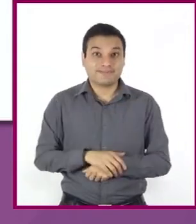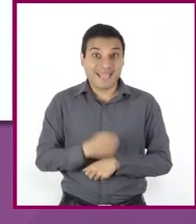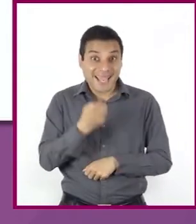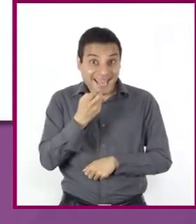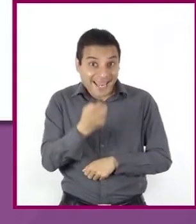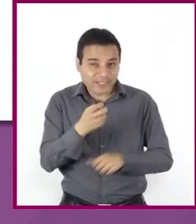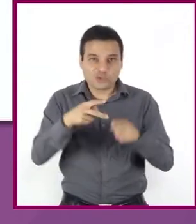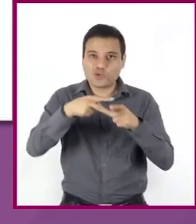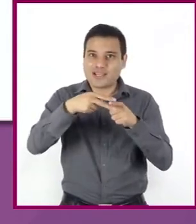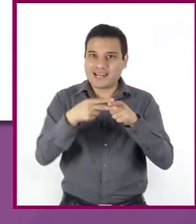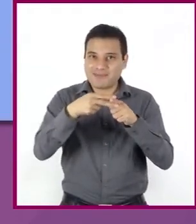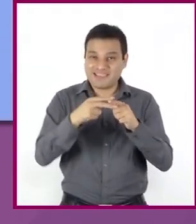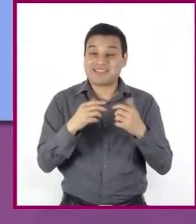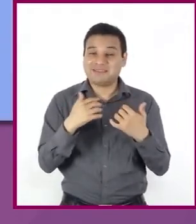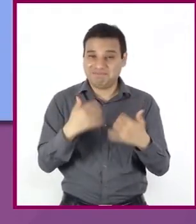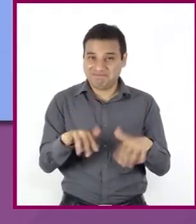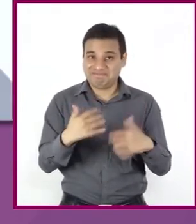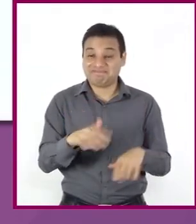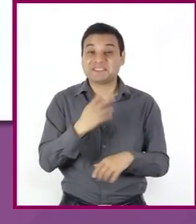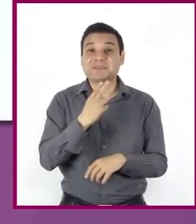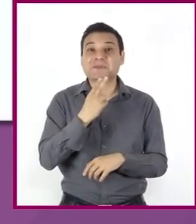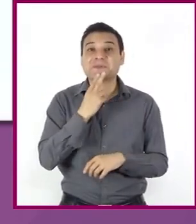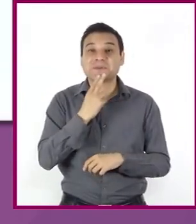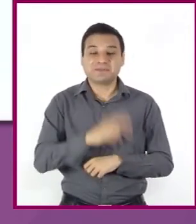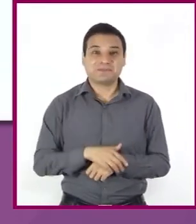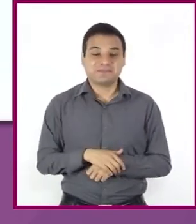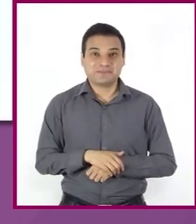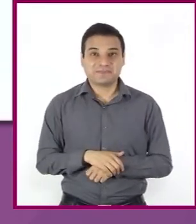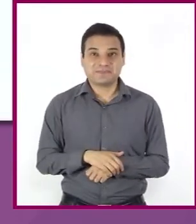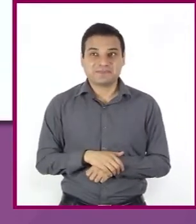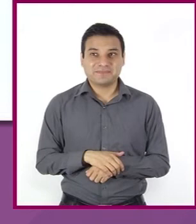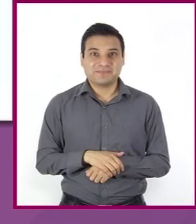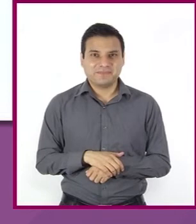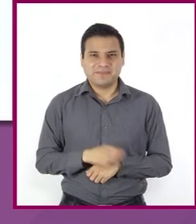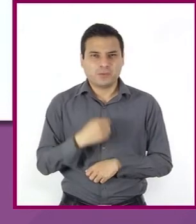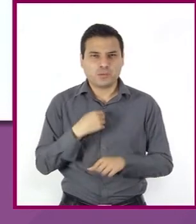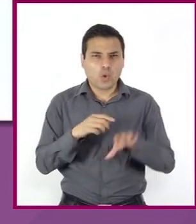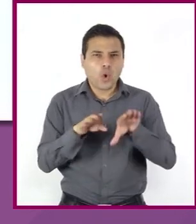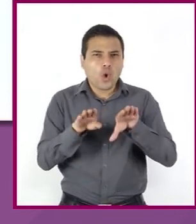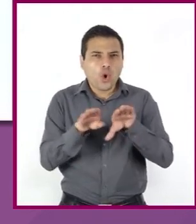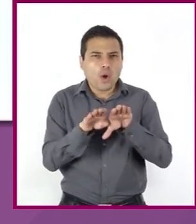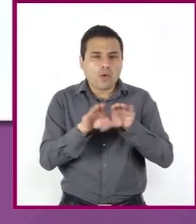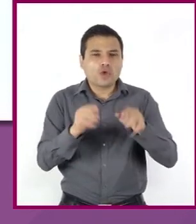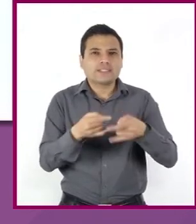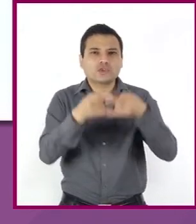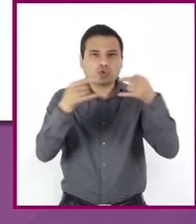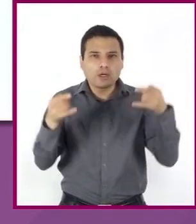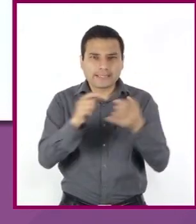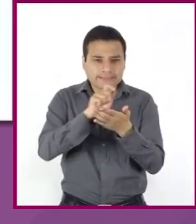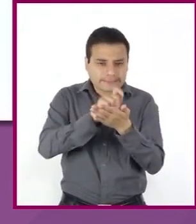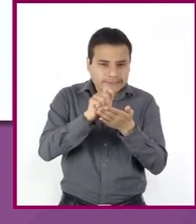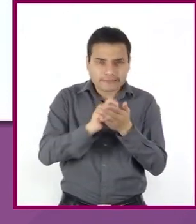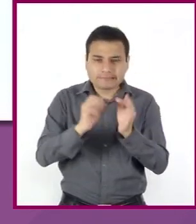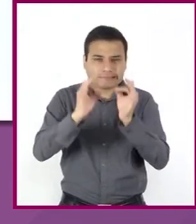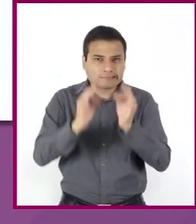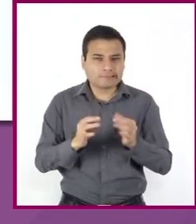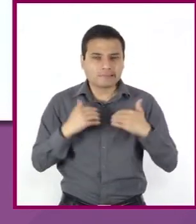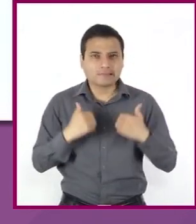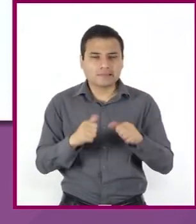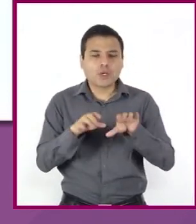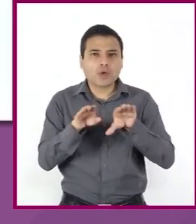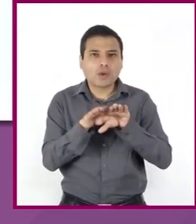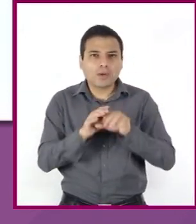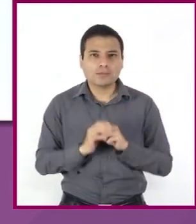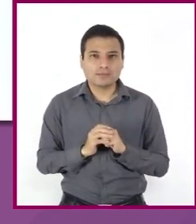herramienta expresiva más. Pero para hacerlo y lograr que las narraciones y poemas sean comprensibles, se necesita